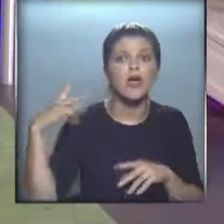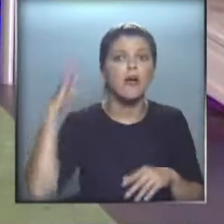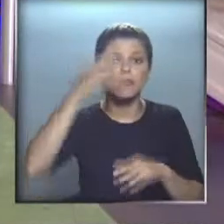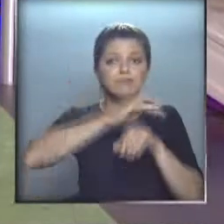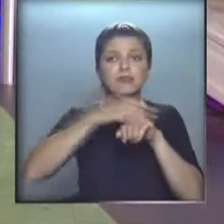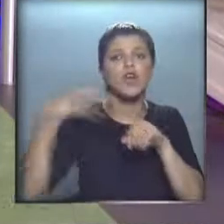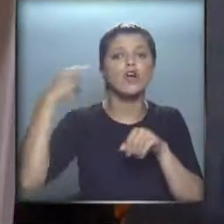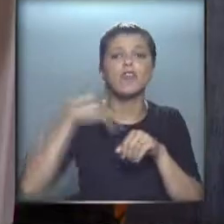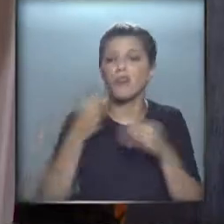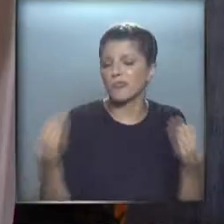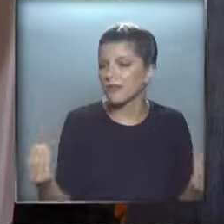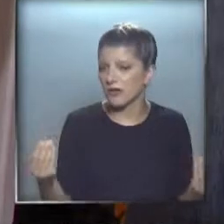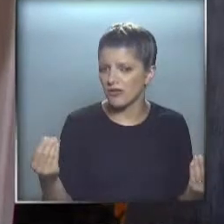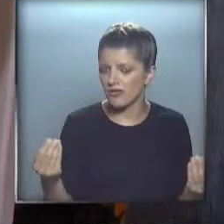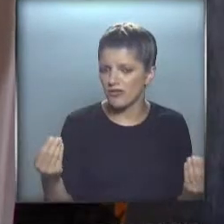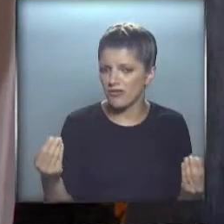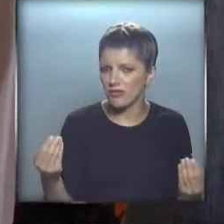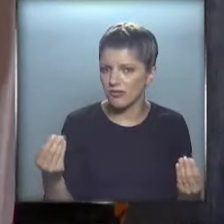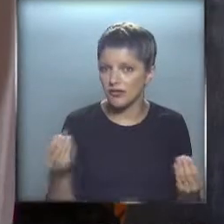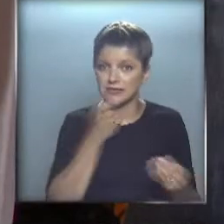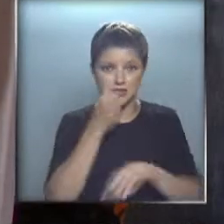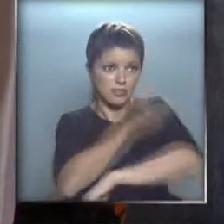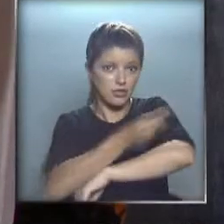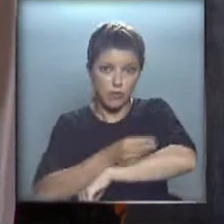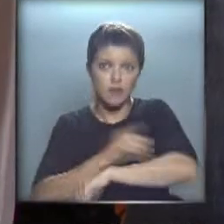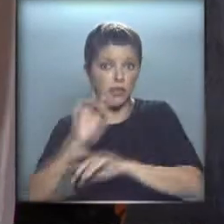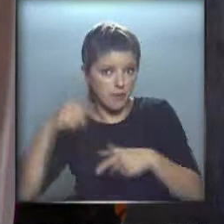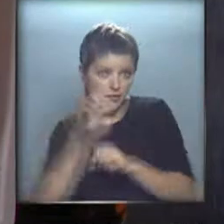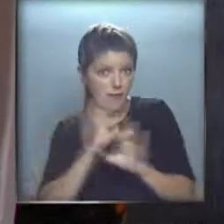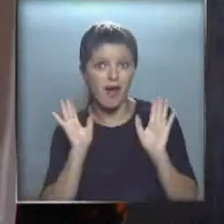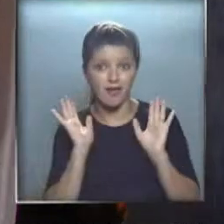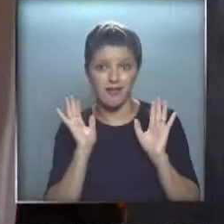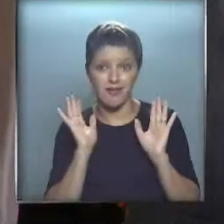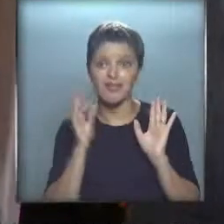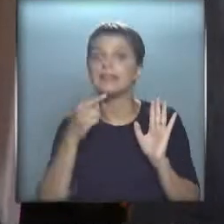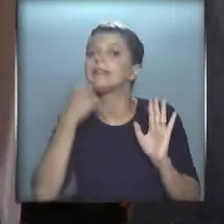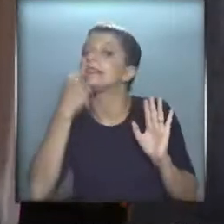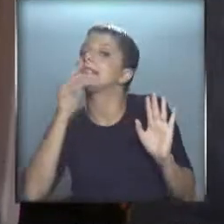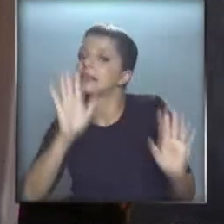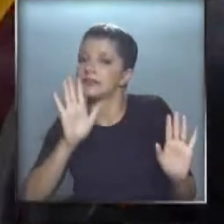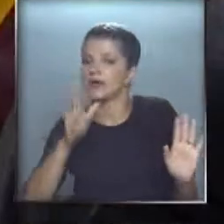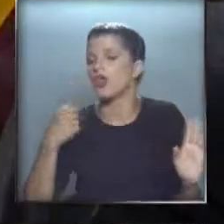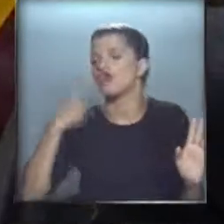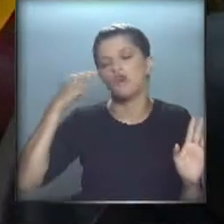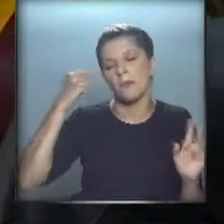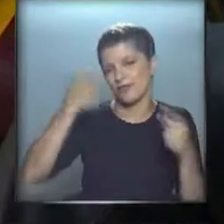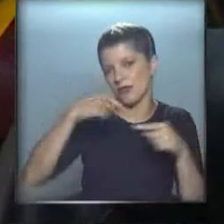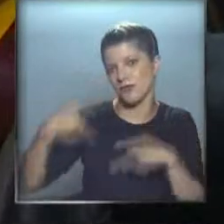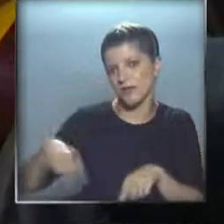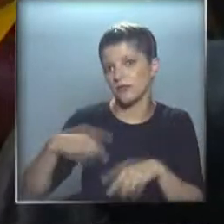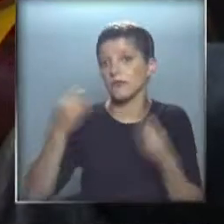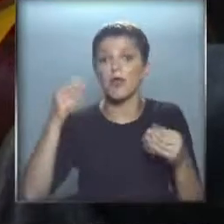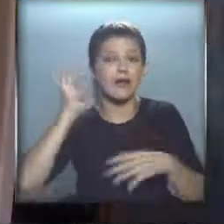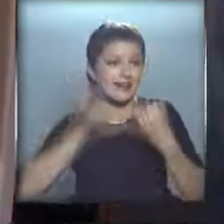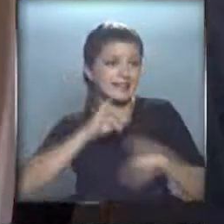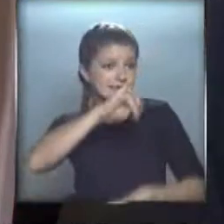las rastas? ¿Por qué? Porque si los tatuajes son mala presencia, dicen. No son mala presencia. Entonces las rastas, ¿por